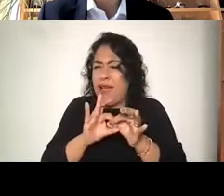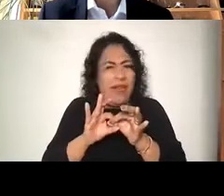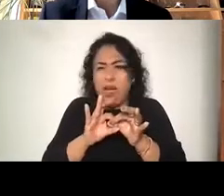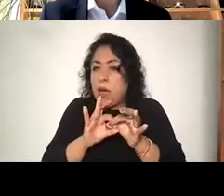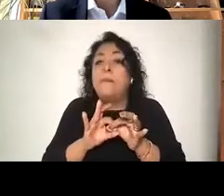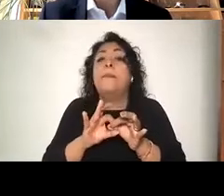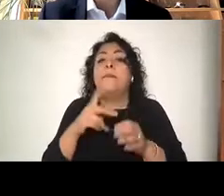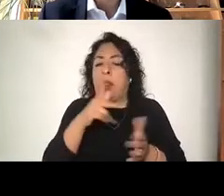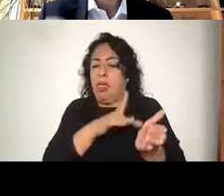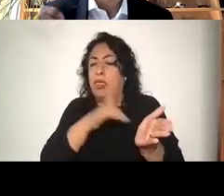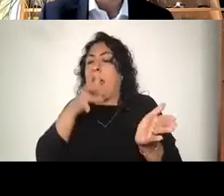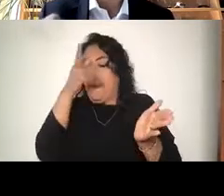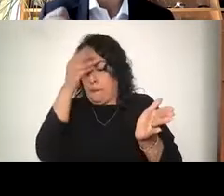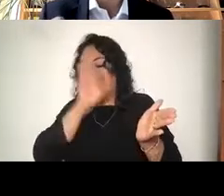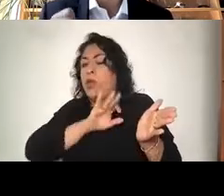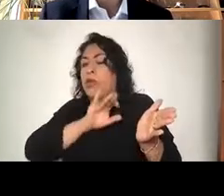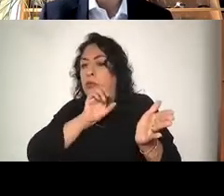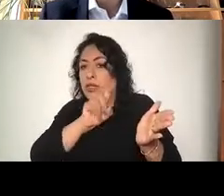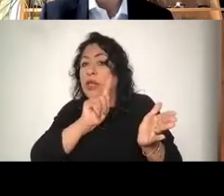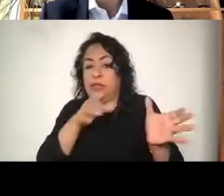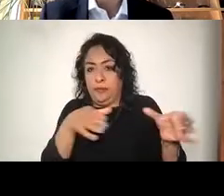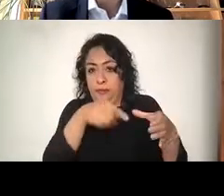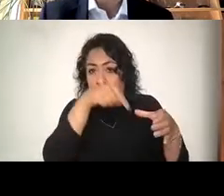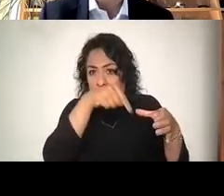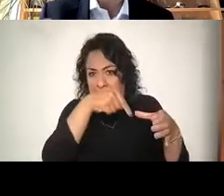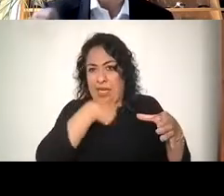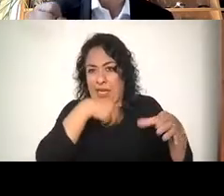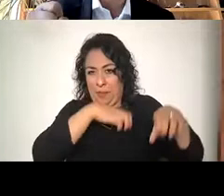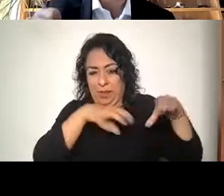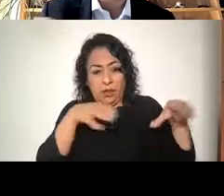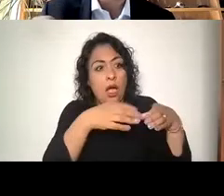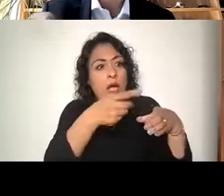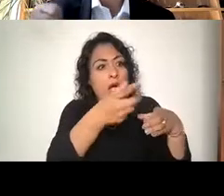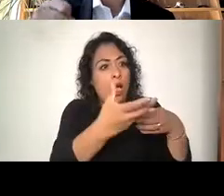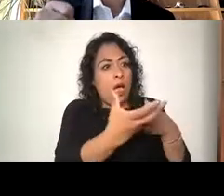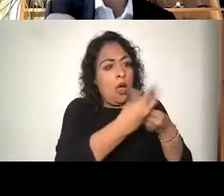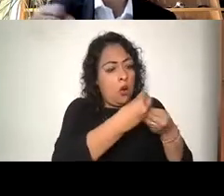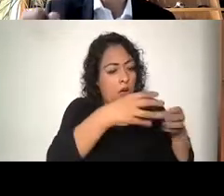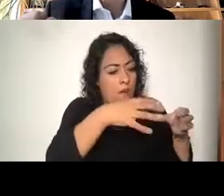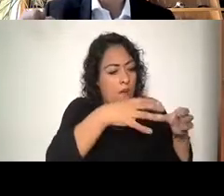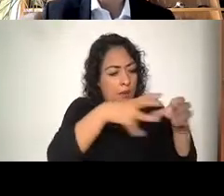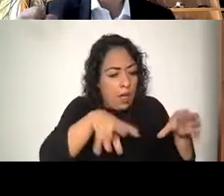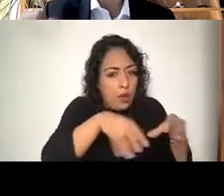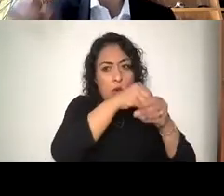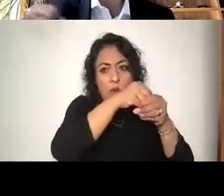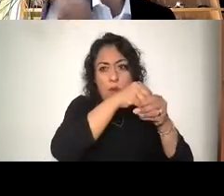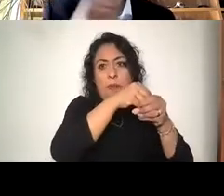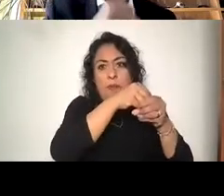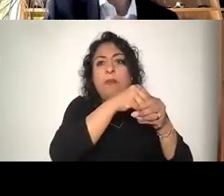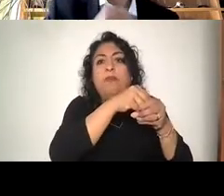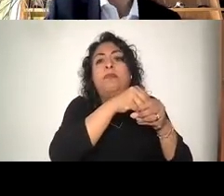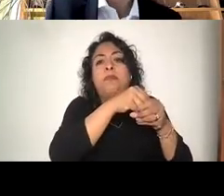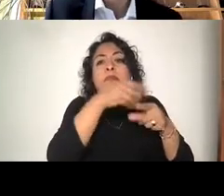de estos organismos. Estos tipos de empresas que se juntan por sector, en realidad se juntan entre